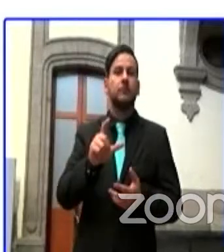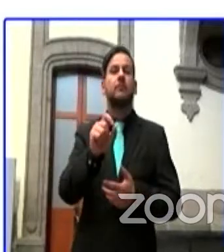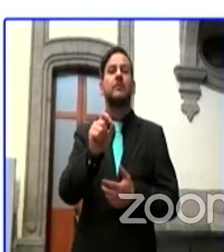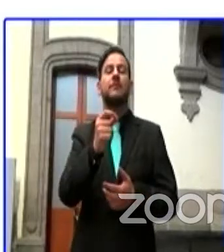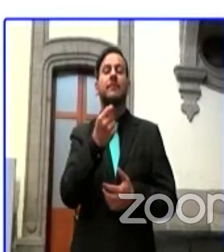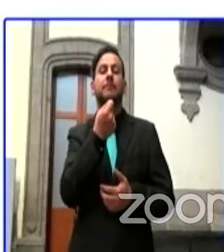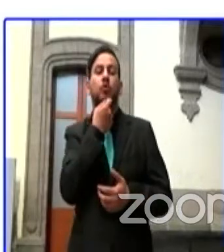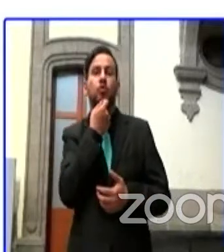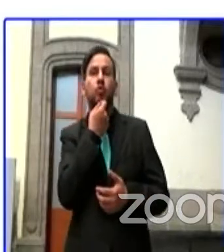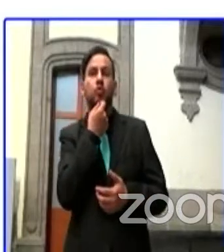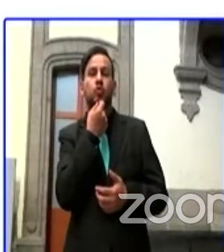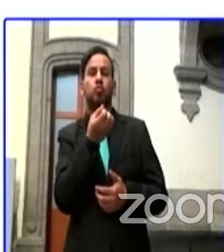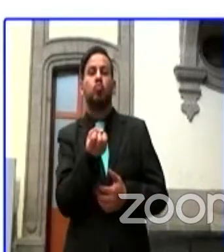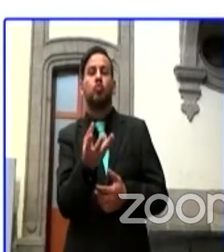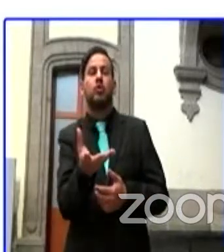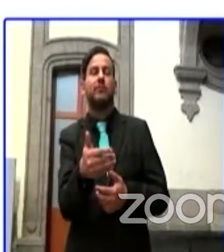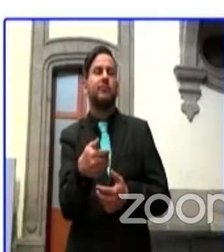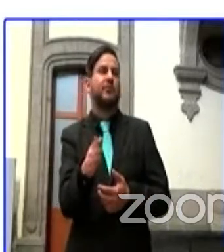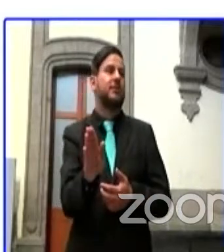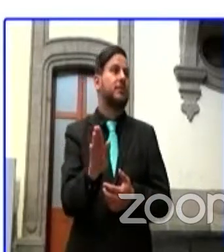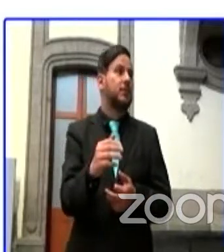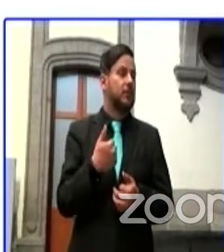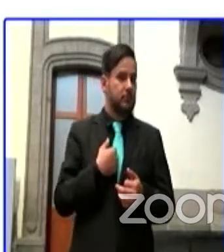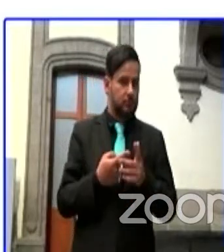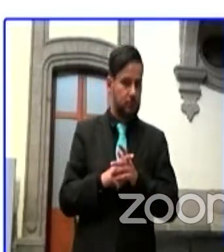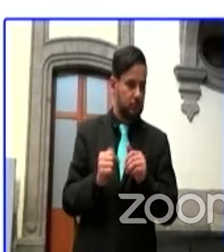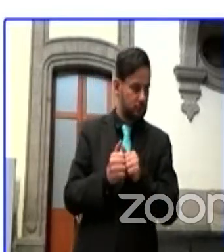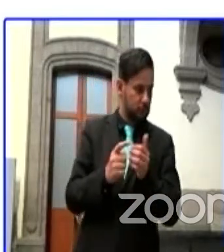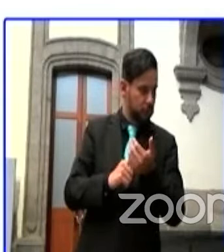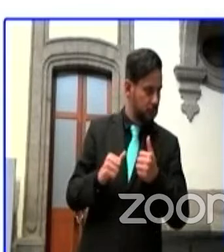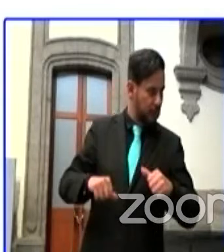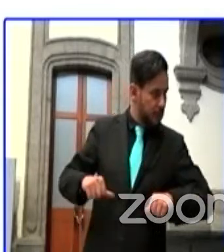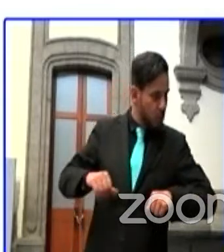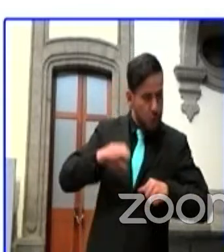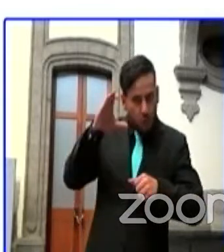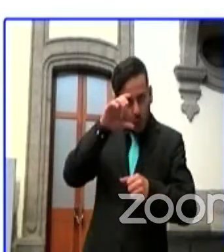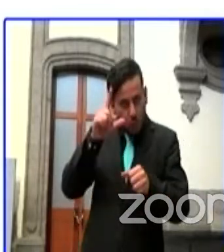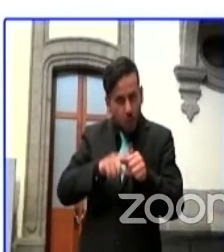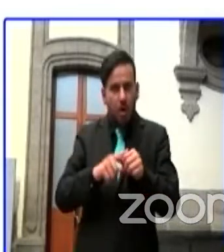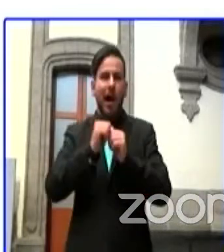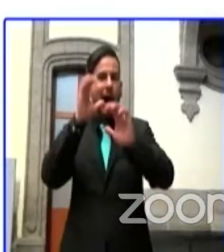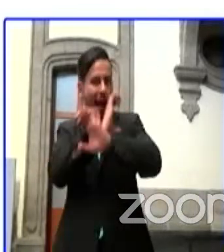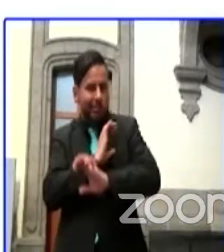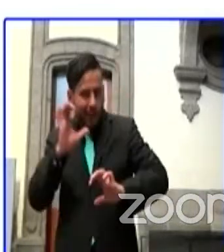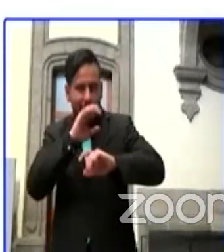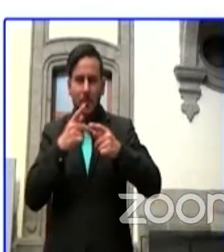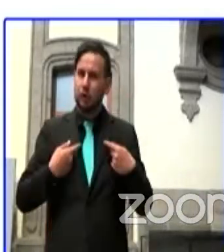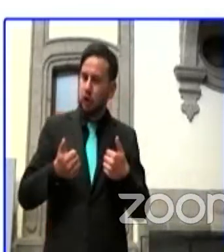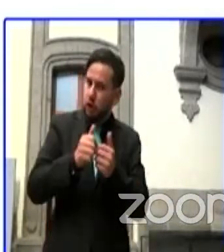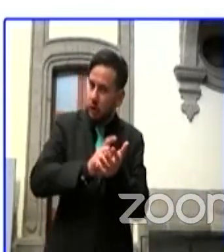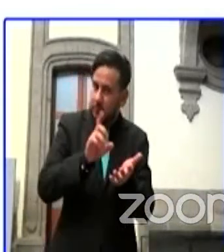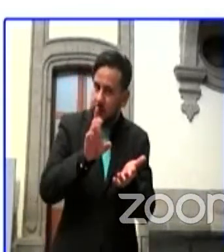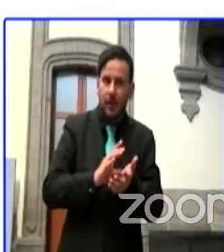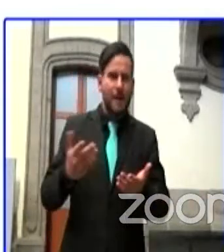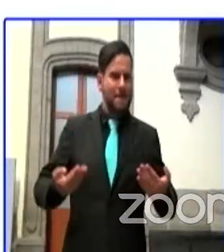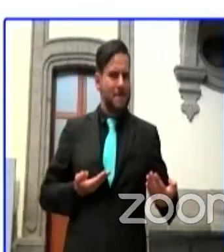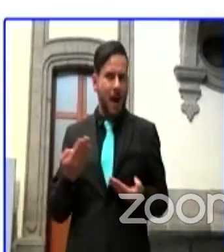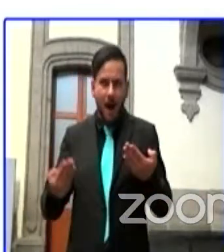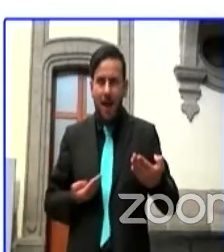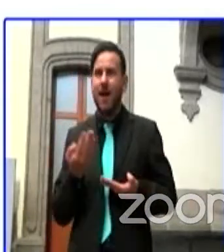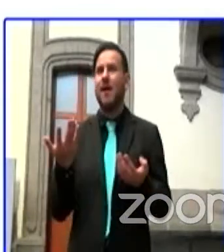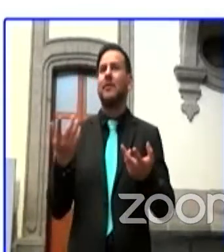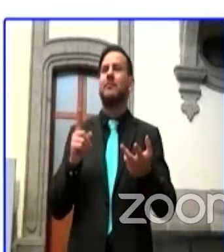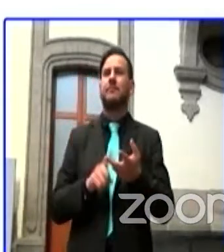minutos y entonces empezamos la actividad con personas que cantan, con discapacidad, que bailan,